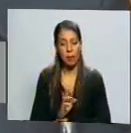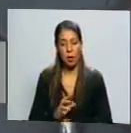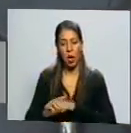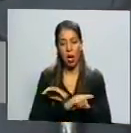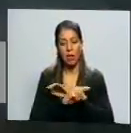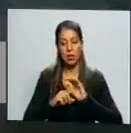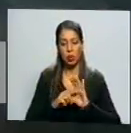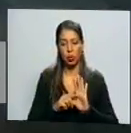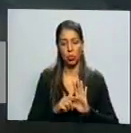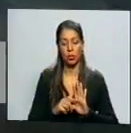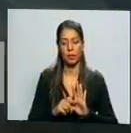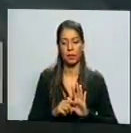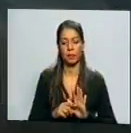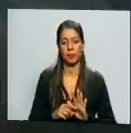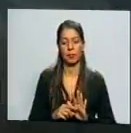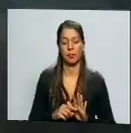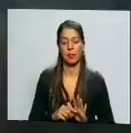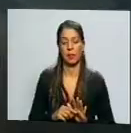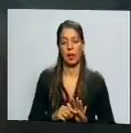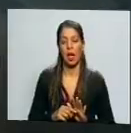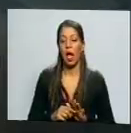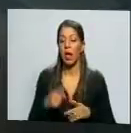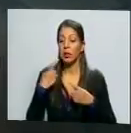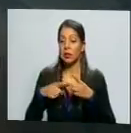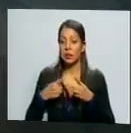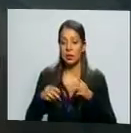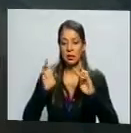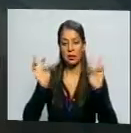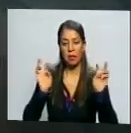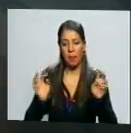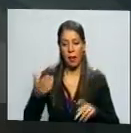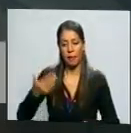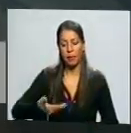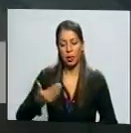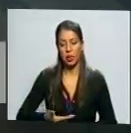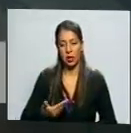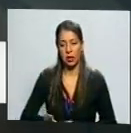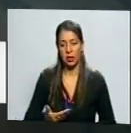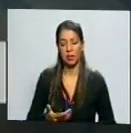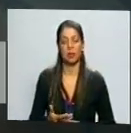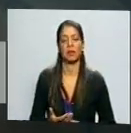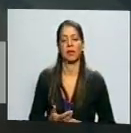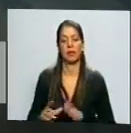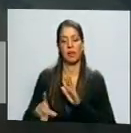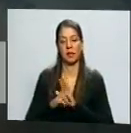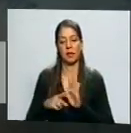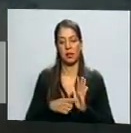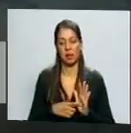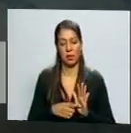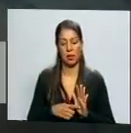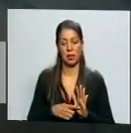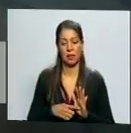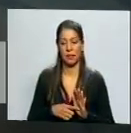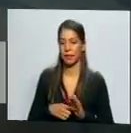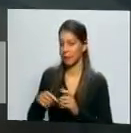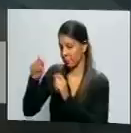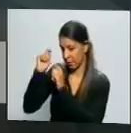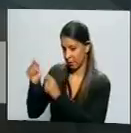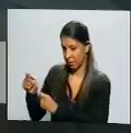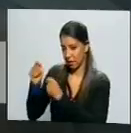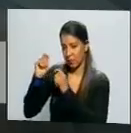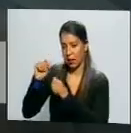artículos. Y aspectos fundamentales de esta ley los conseguimos con su venia, señora